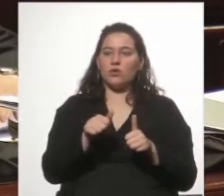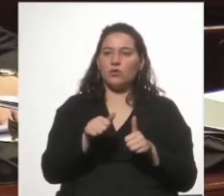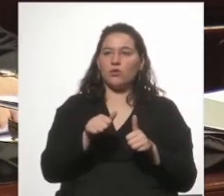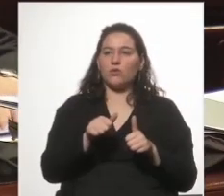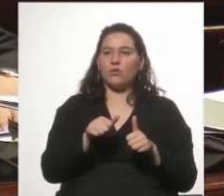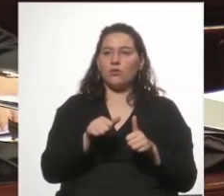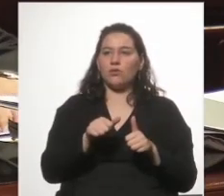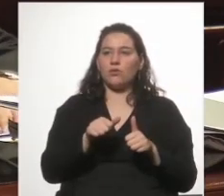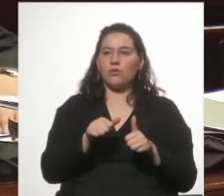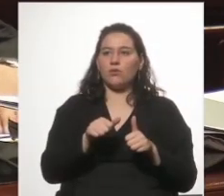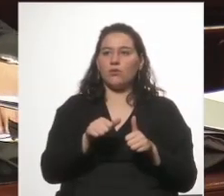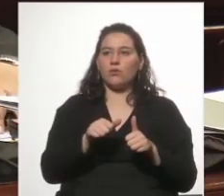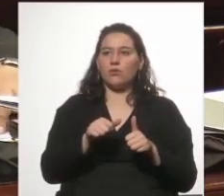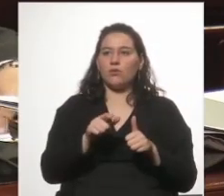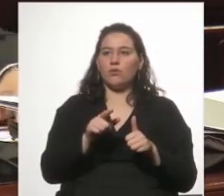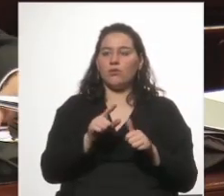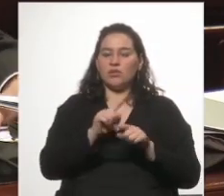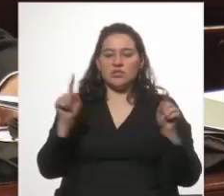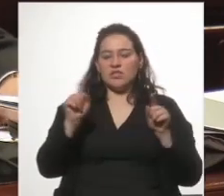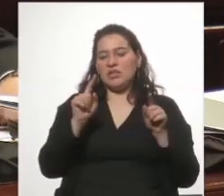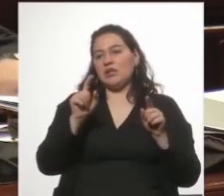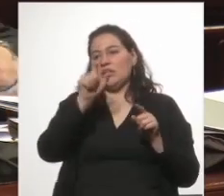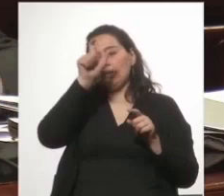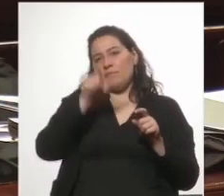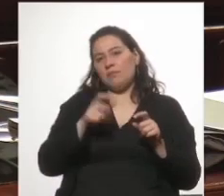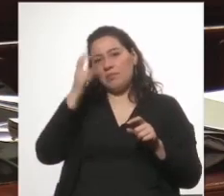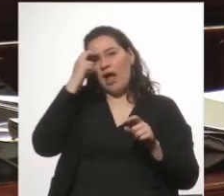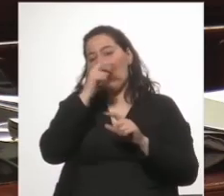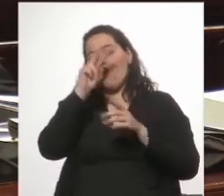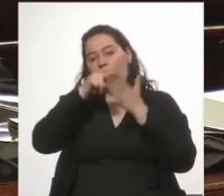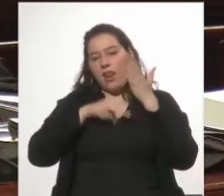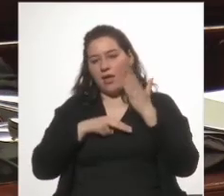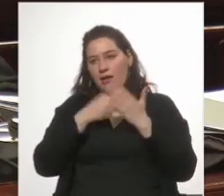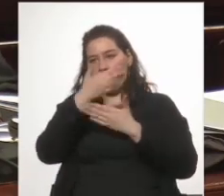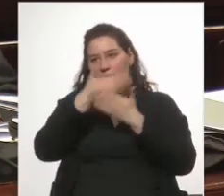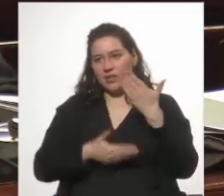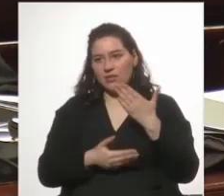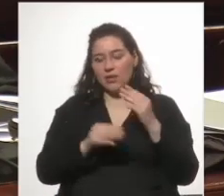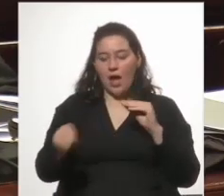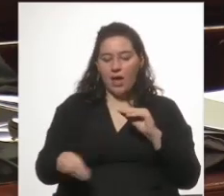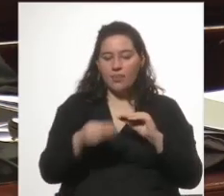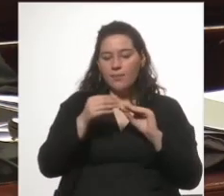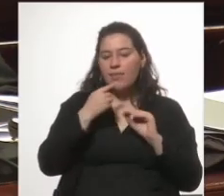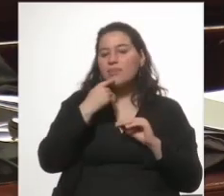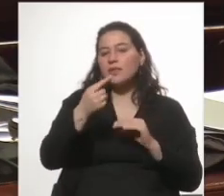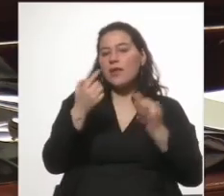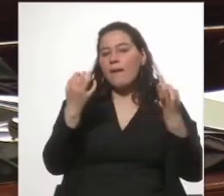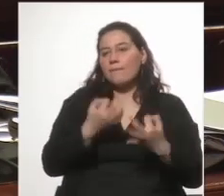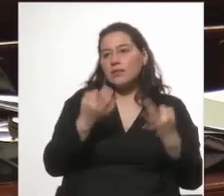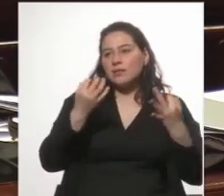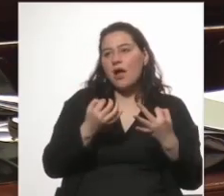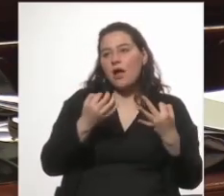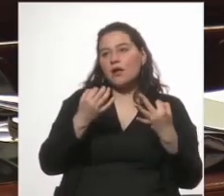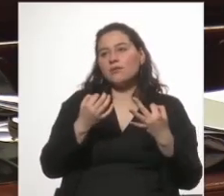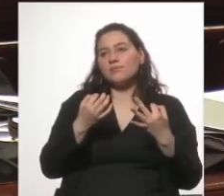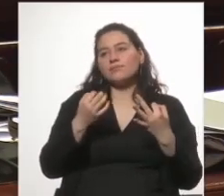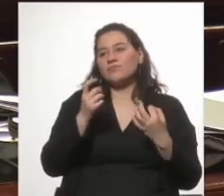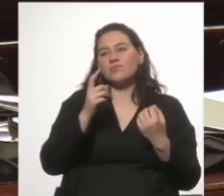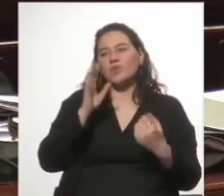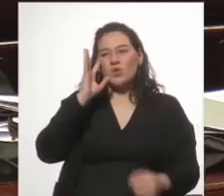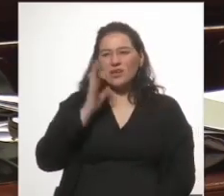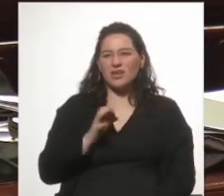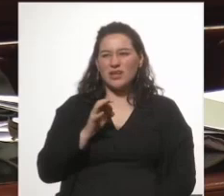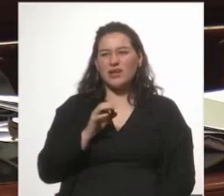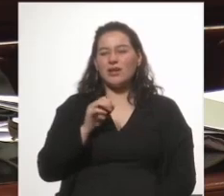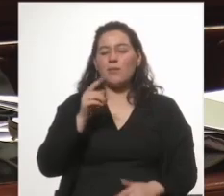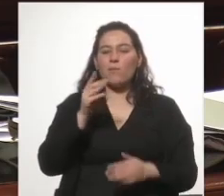se adoptó la resolución sin leer el expediente. Téngase presente, además, que esta afirmación resulta particularmente inverosímil cuando